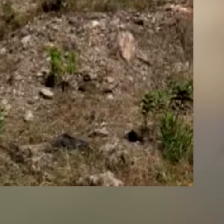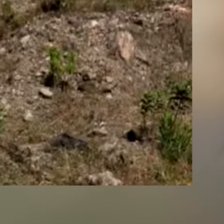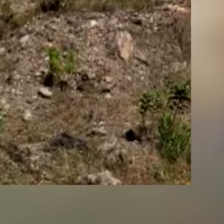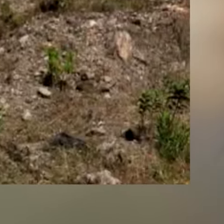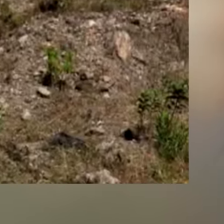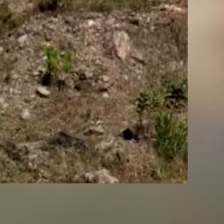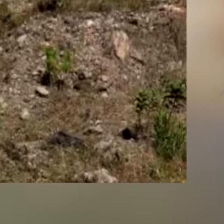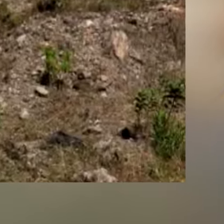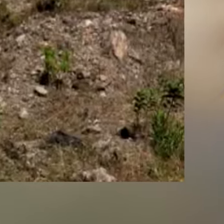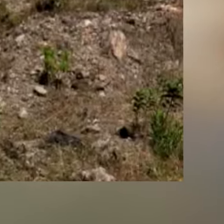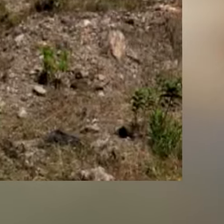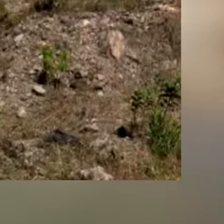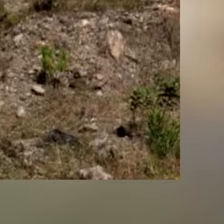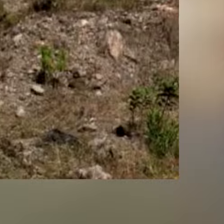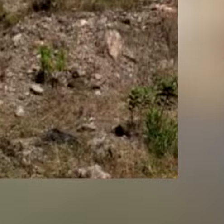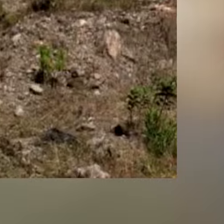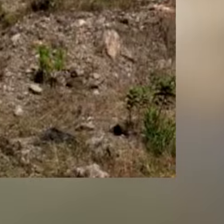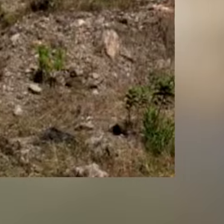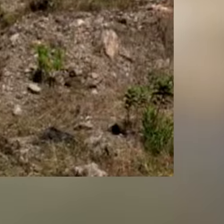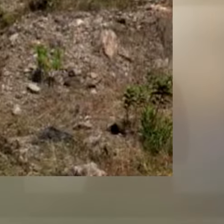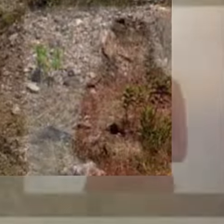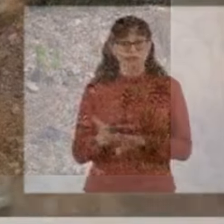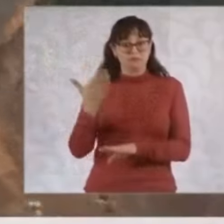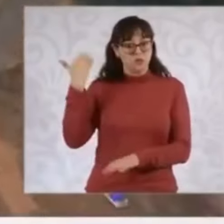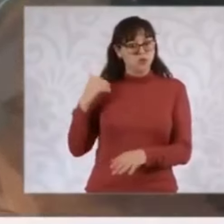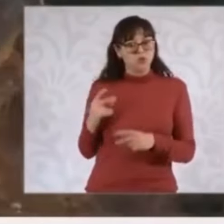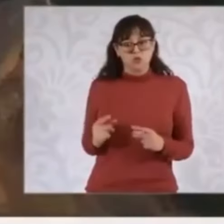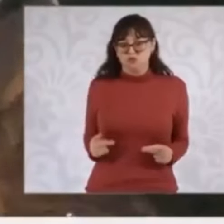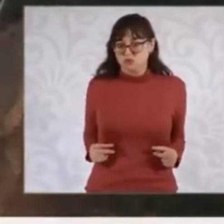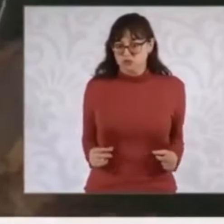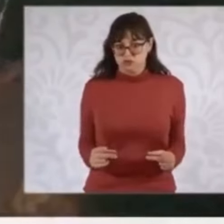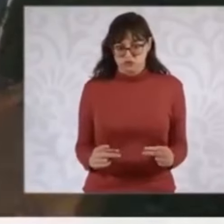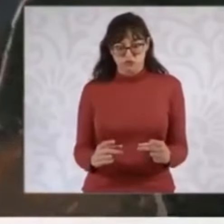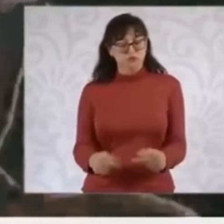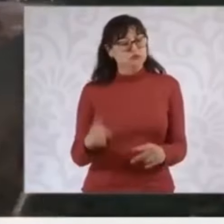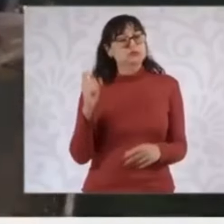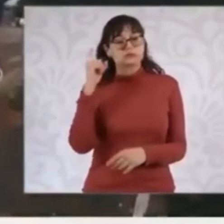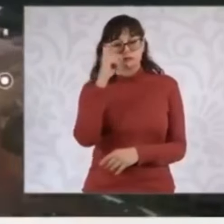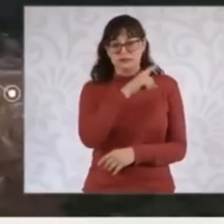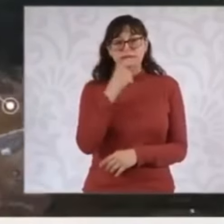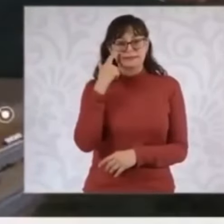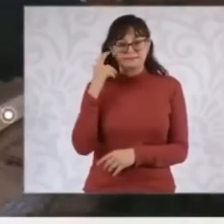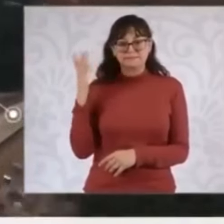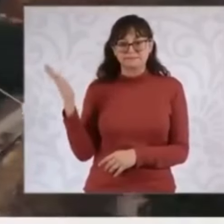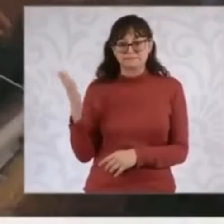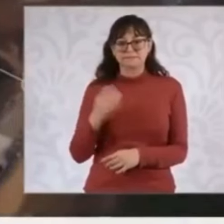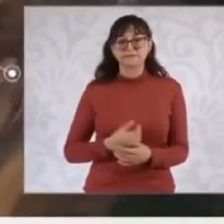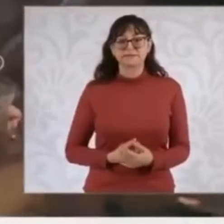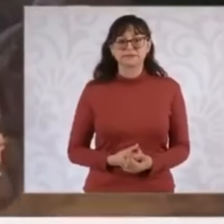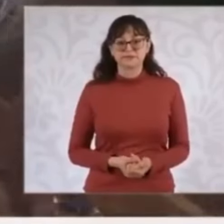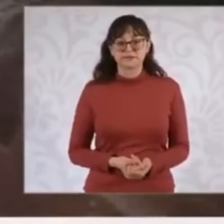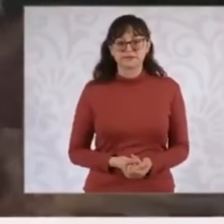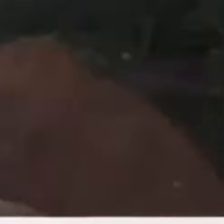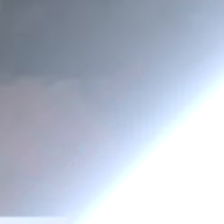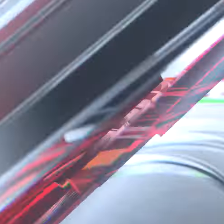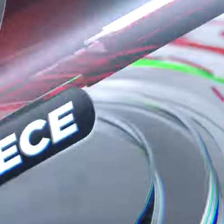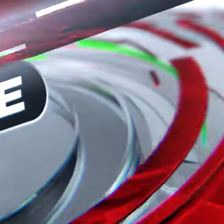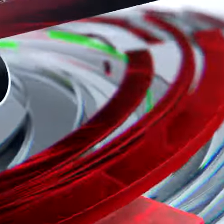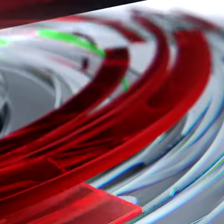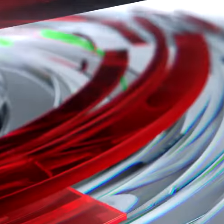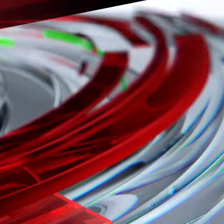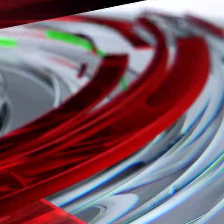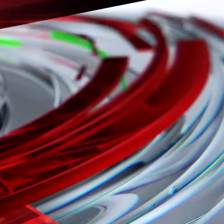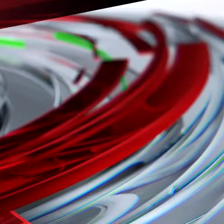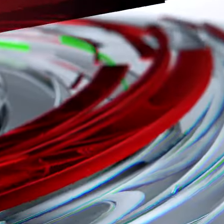zonas más azotadas por lluvias que han dejado algunas afectaciones. Para Noti 13, Alondra Olivera.